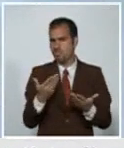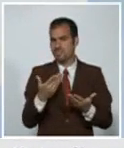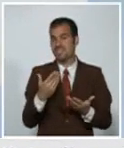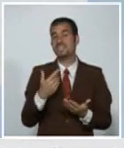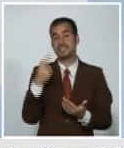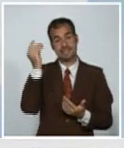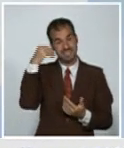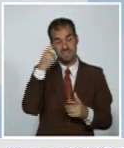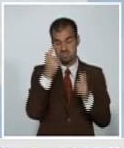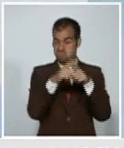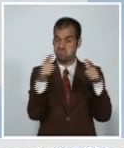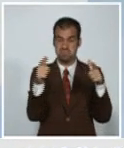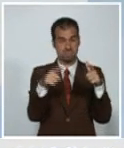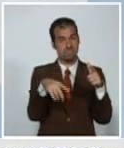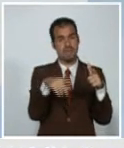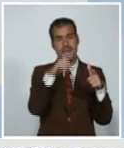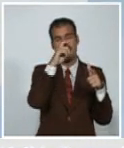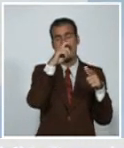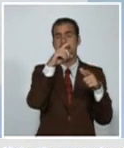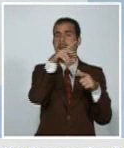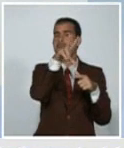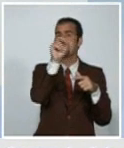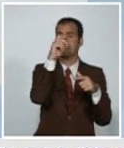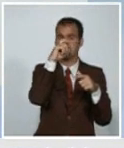20 años, 113